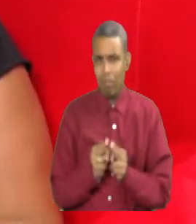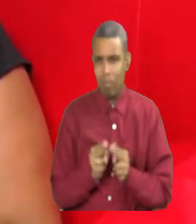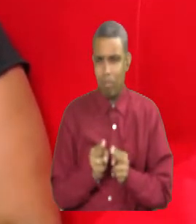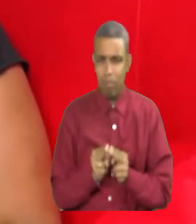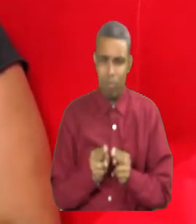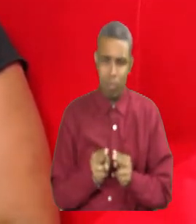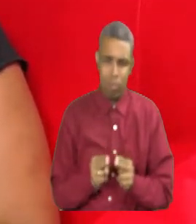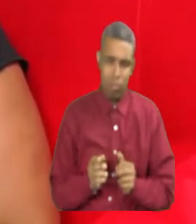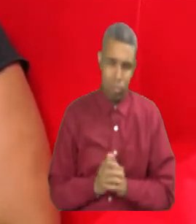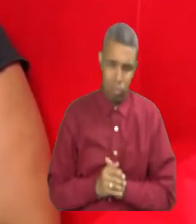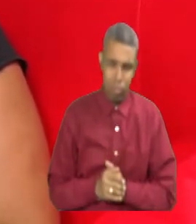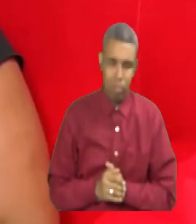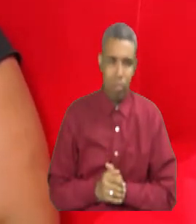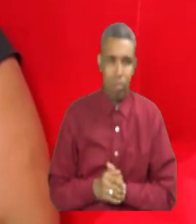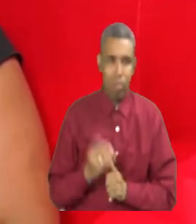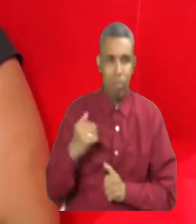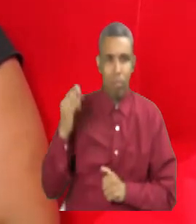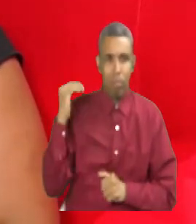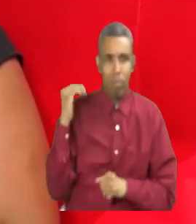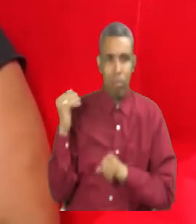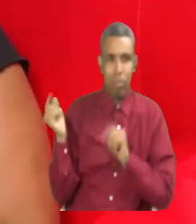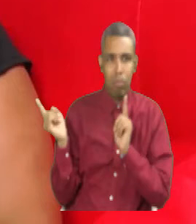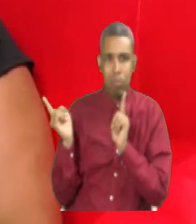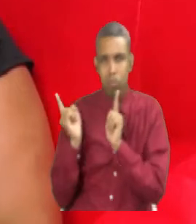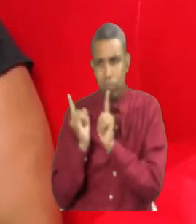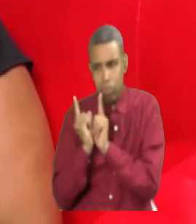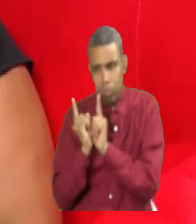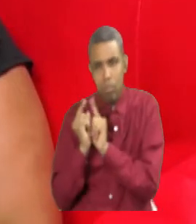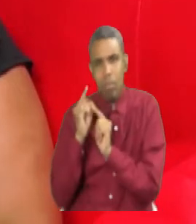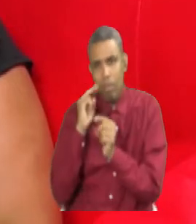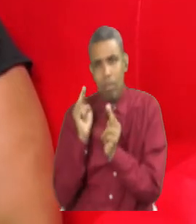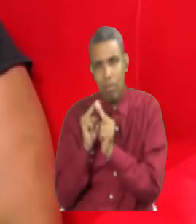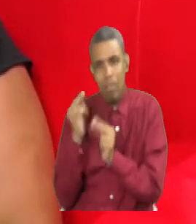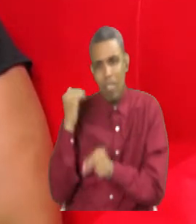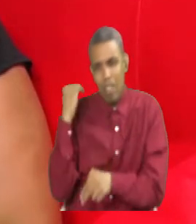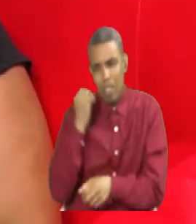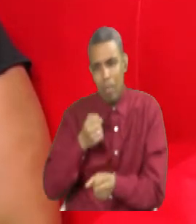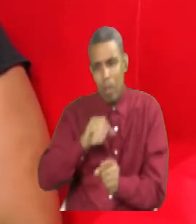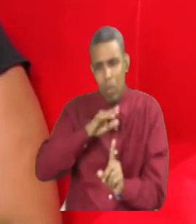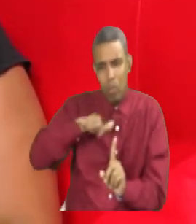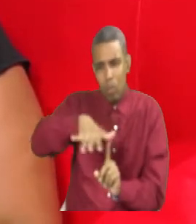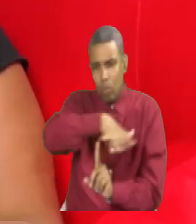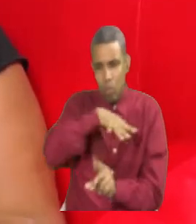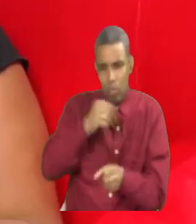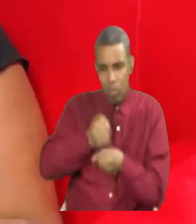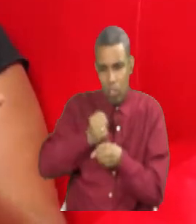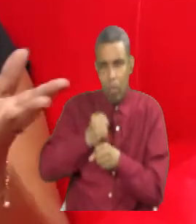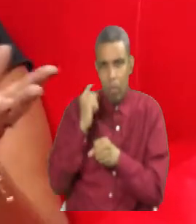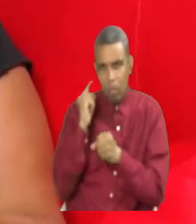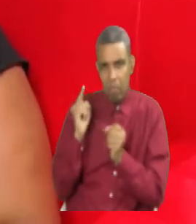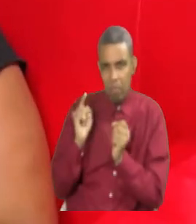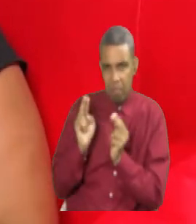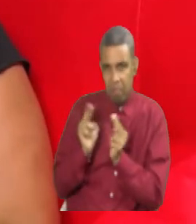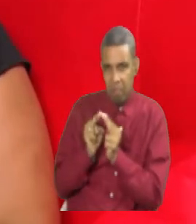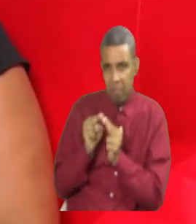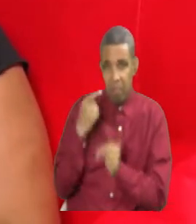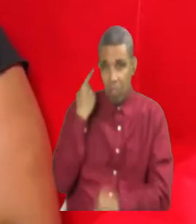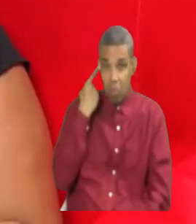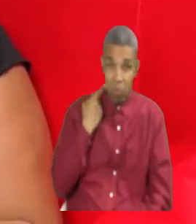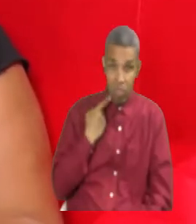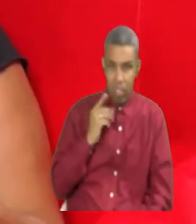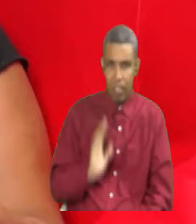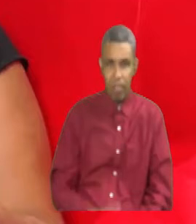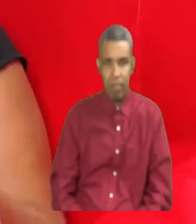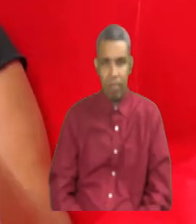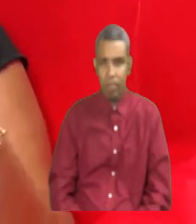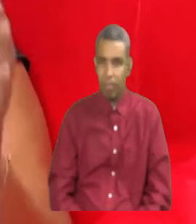la conocí a ella, fuimos compañeritas de trabajo. Entonces, pues un día, así muy coloquialmente,